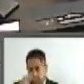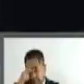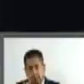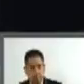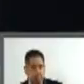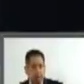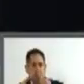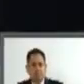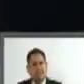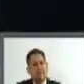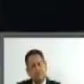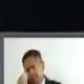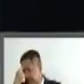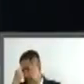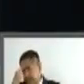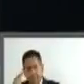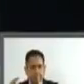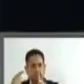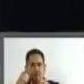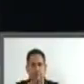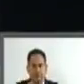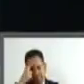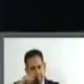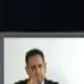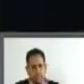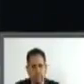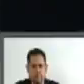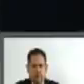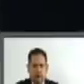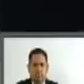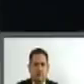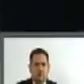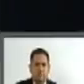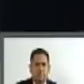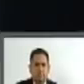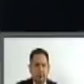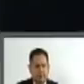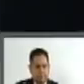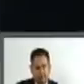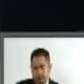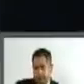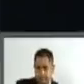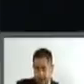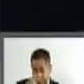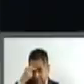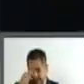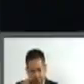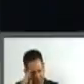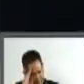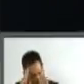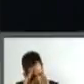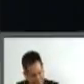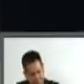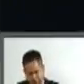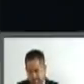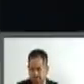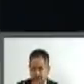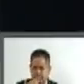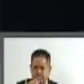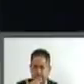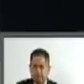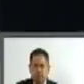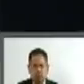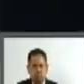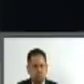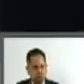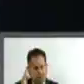Canadá el destino predilecto para vacacionar. Es por ello que los mexicanos saludamos con gran entusiasmo la